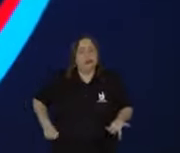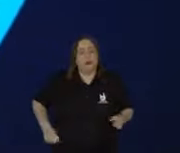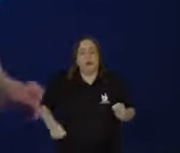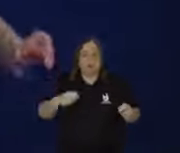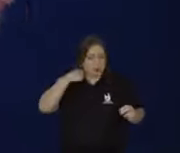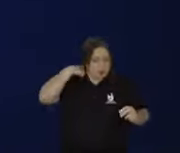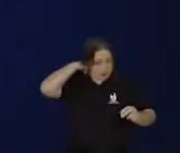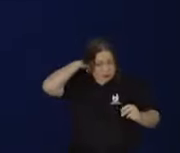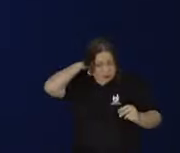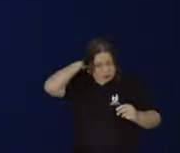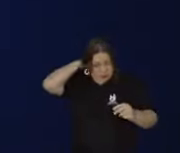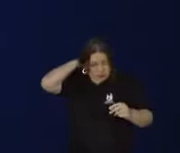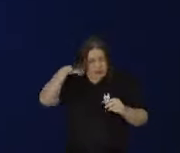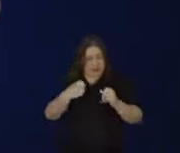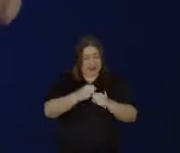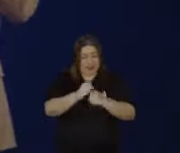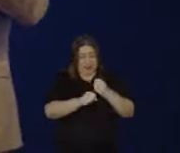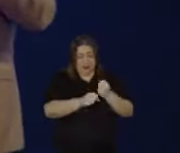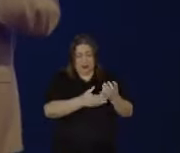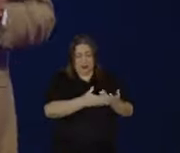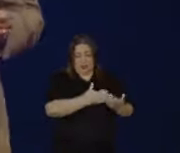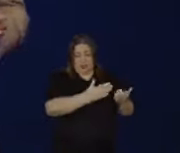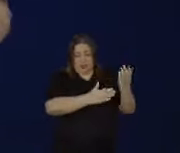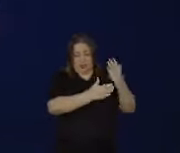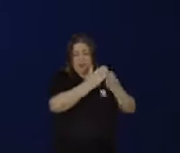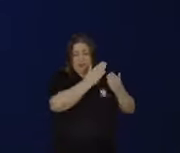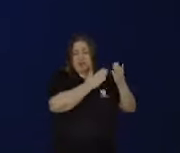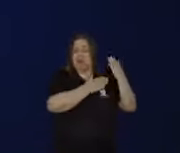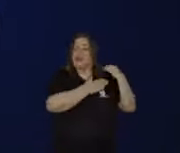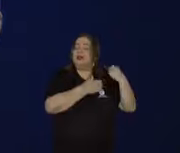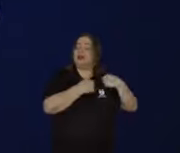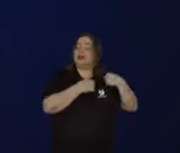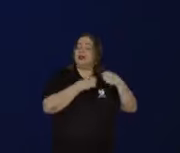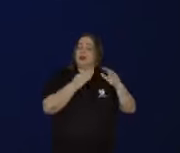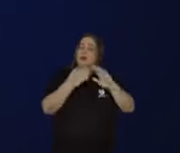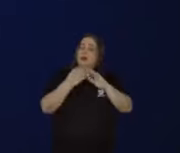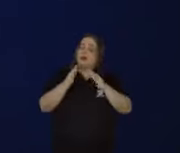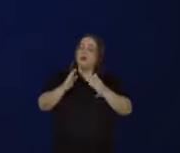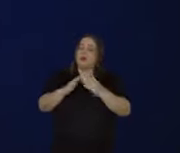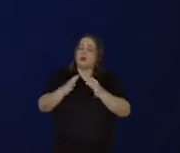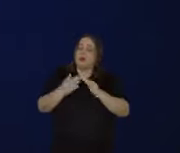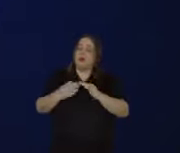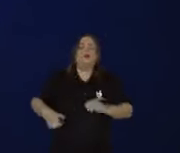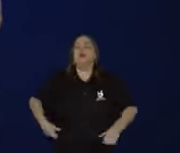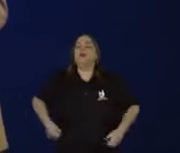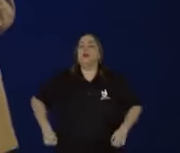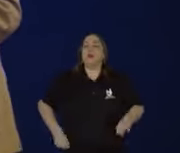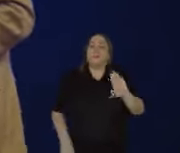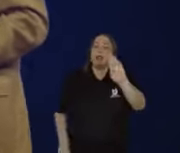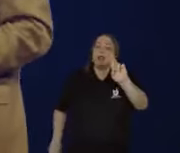Hace unos años estaba en un vuelo hacia la ciudad de Belo Horizonte, Brasil.